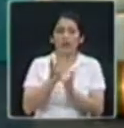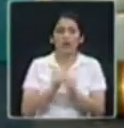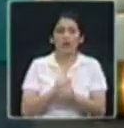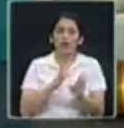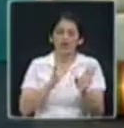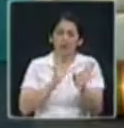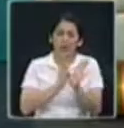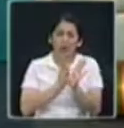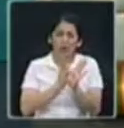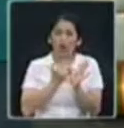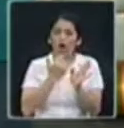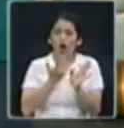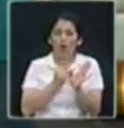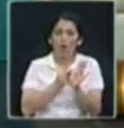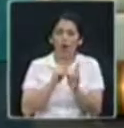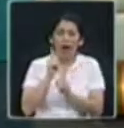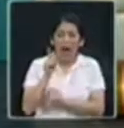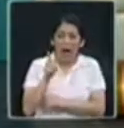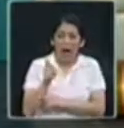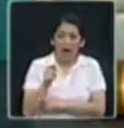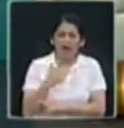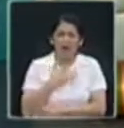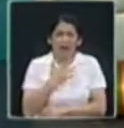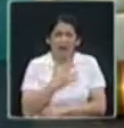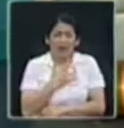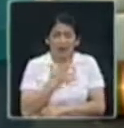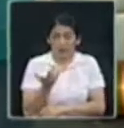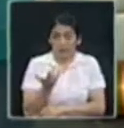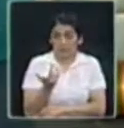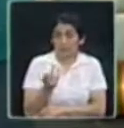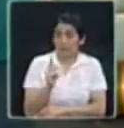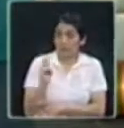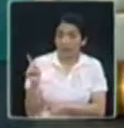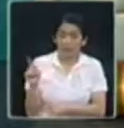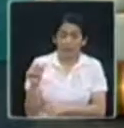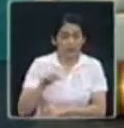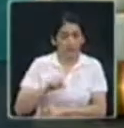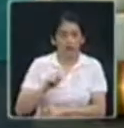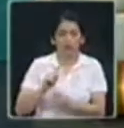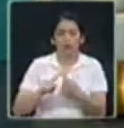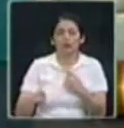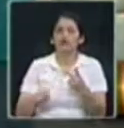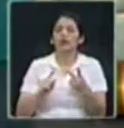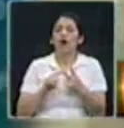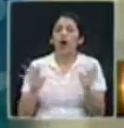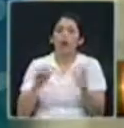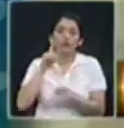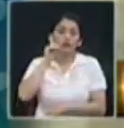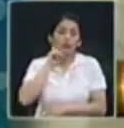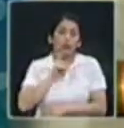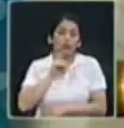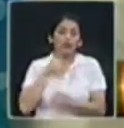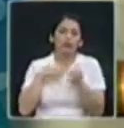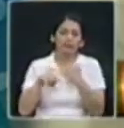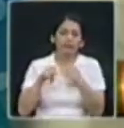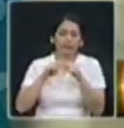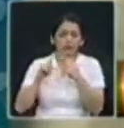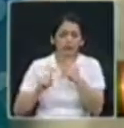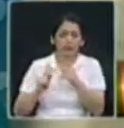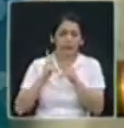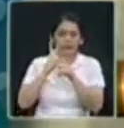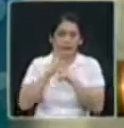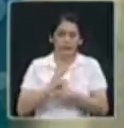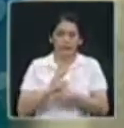Penal. Pero nosotros en este tema hay que hacer algo preventivo. Nosotros, ¿qué es lo que estamos dando? Por